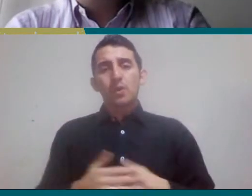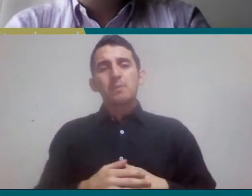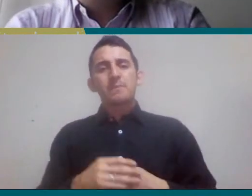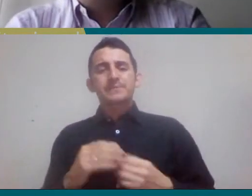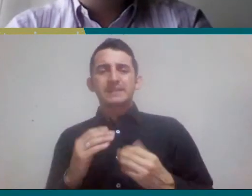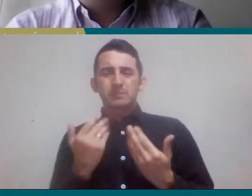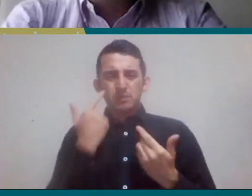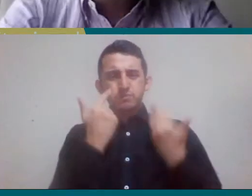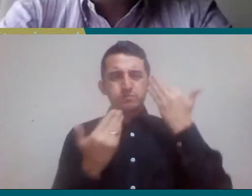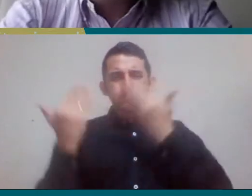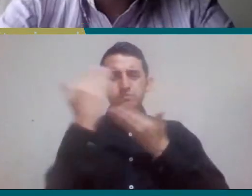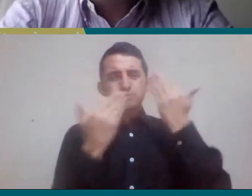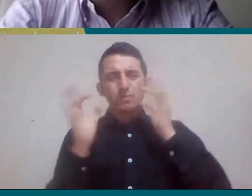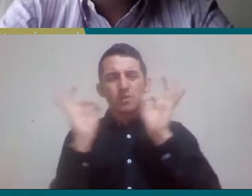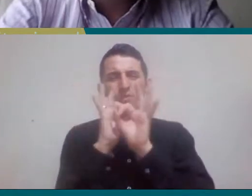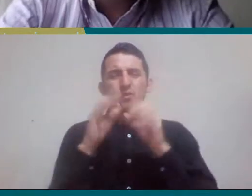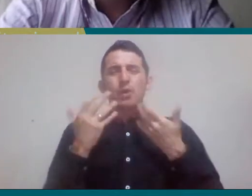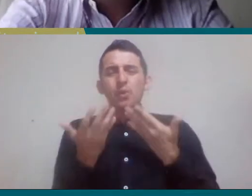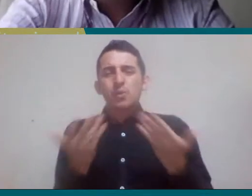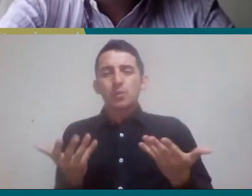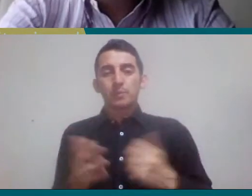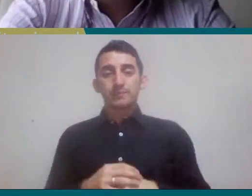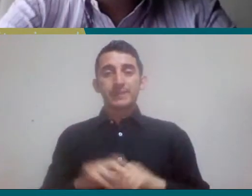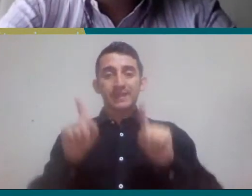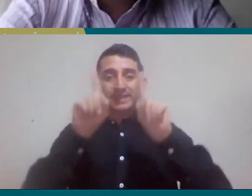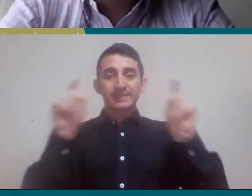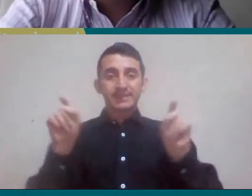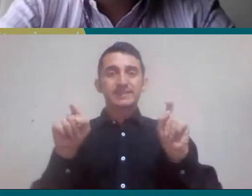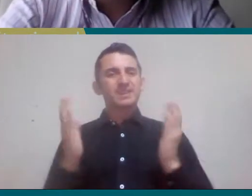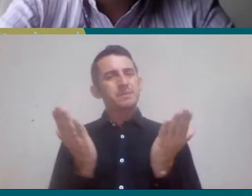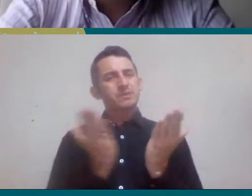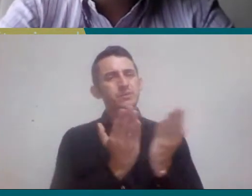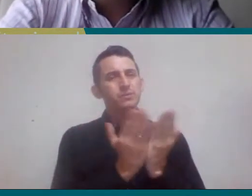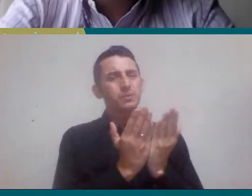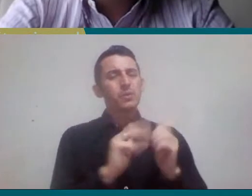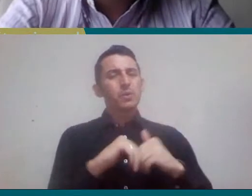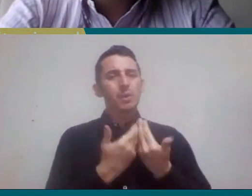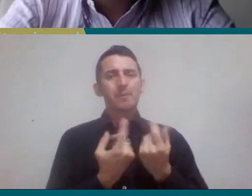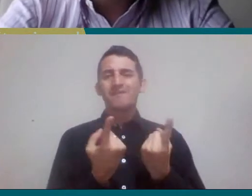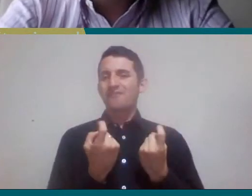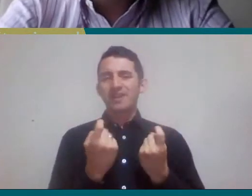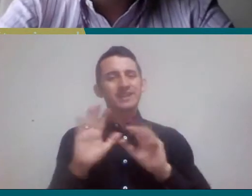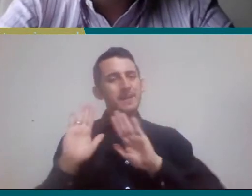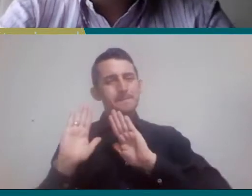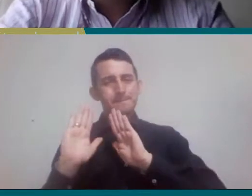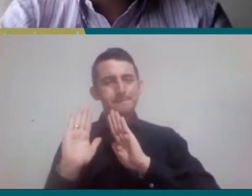enfocamos. En cuanto al apartado educativo, sin un plan excesivamente